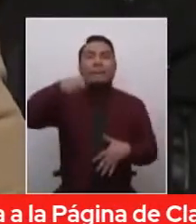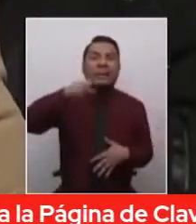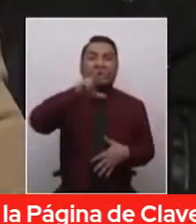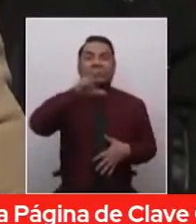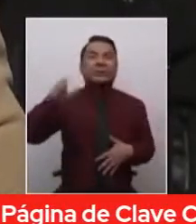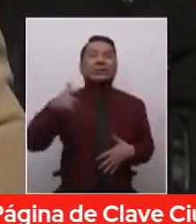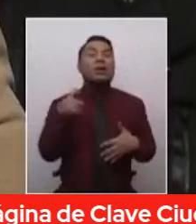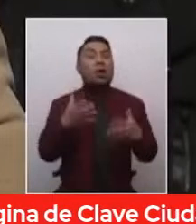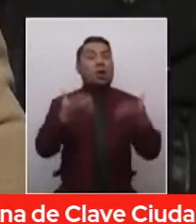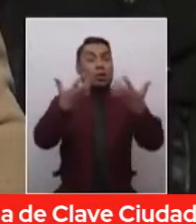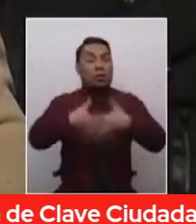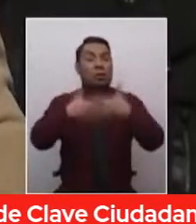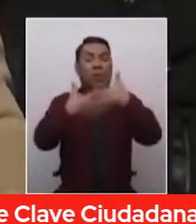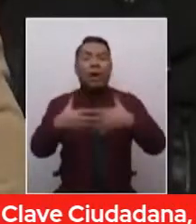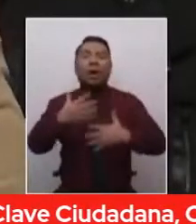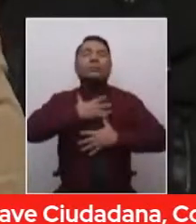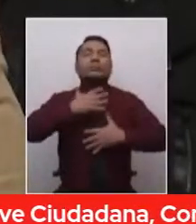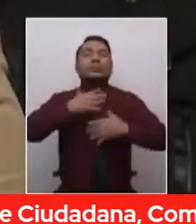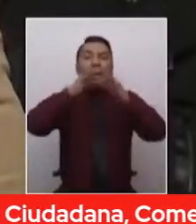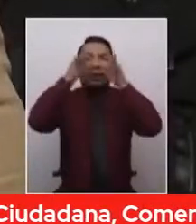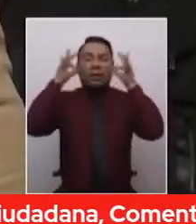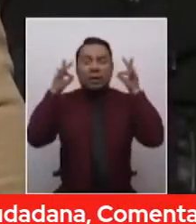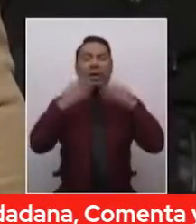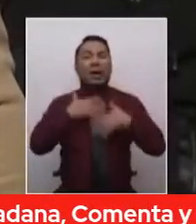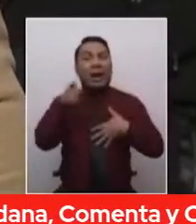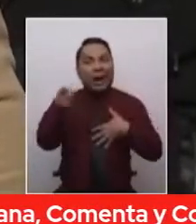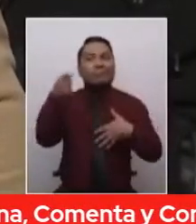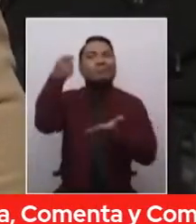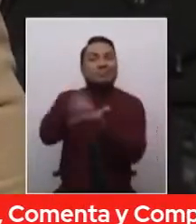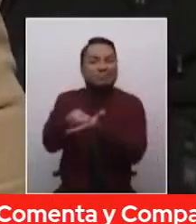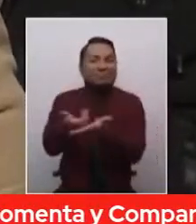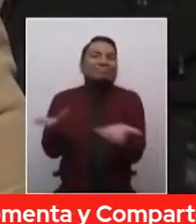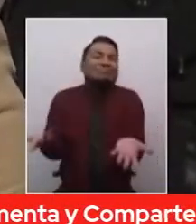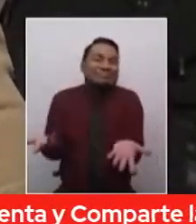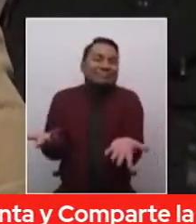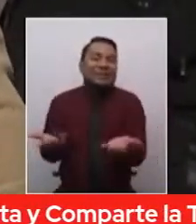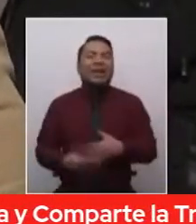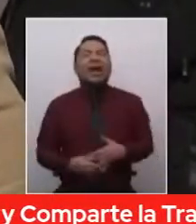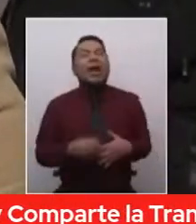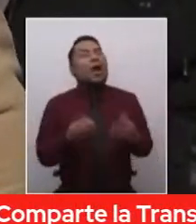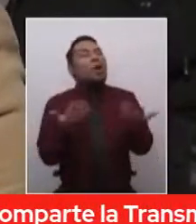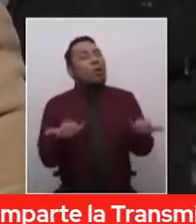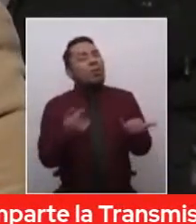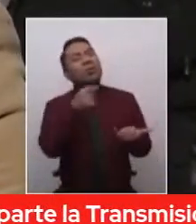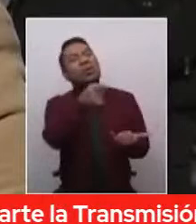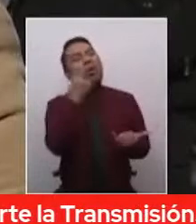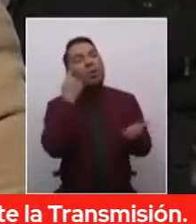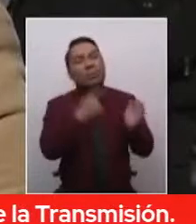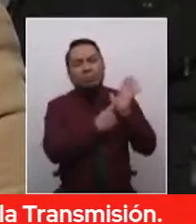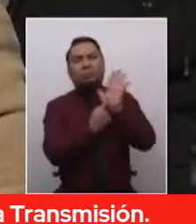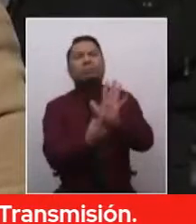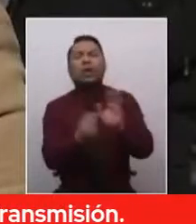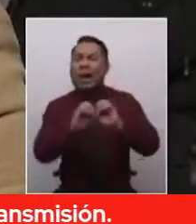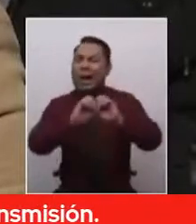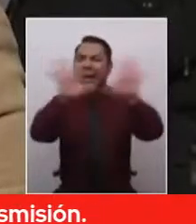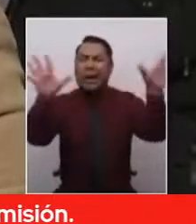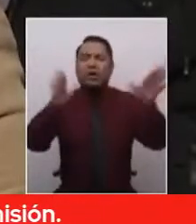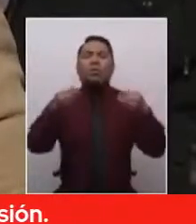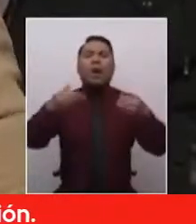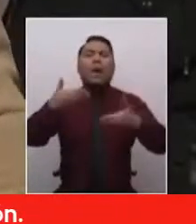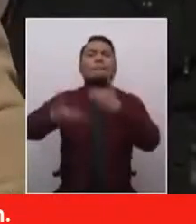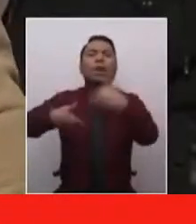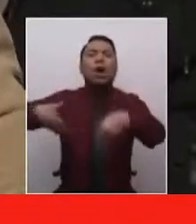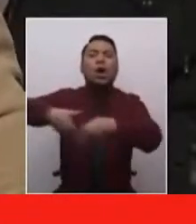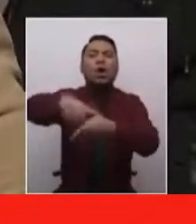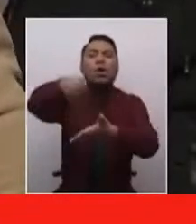1.300 plantas de oxígeno medicinal. En esa línea, ¿cómo se transparentarán los procesos de